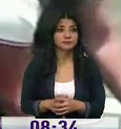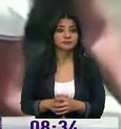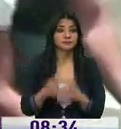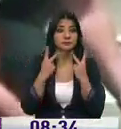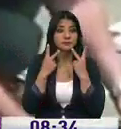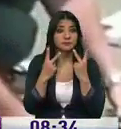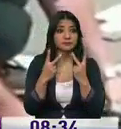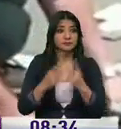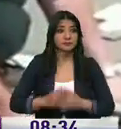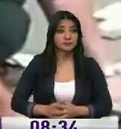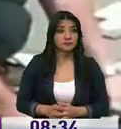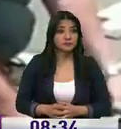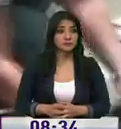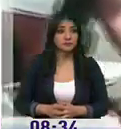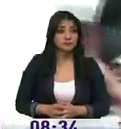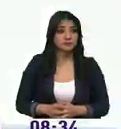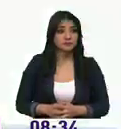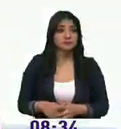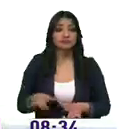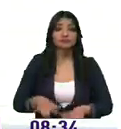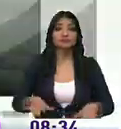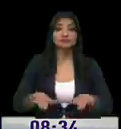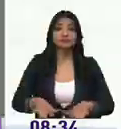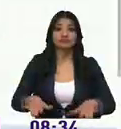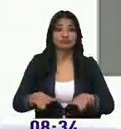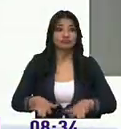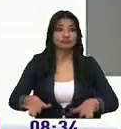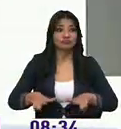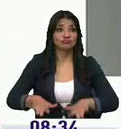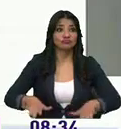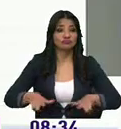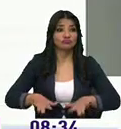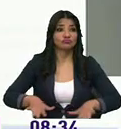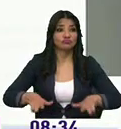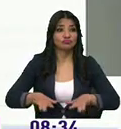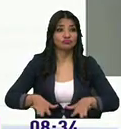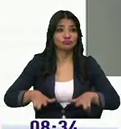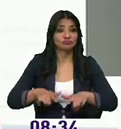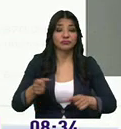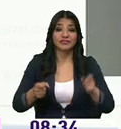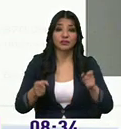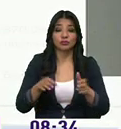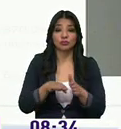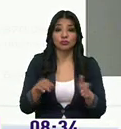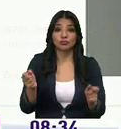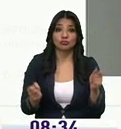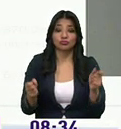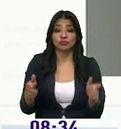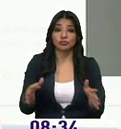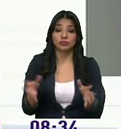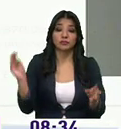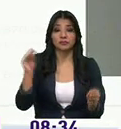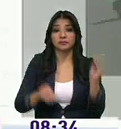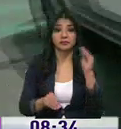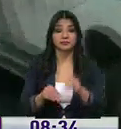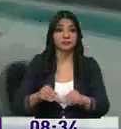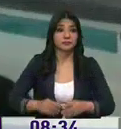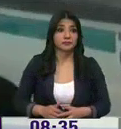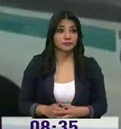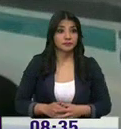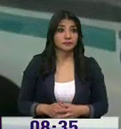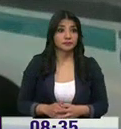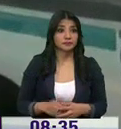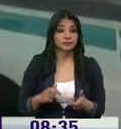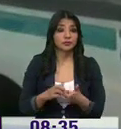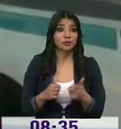están viendo, ¿no? Esto es un vendedor ambulante. Vean. Este vehículo en el que estaban los señores. Claro, el problema es